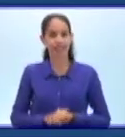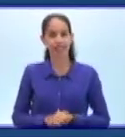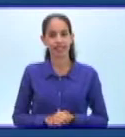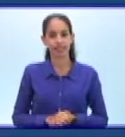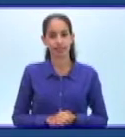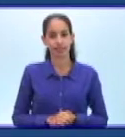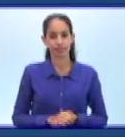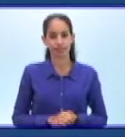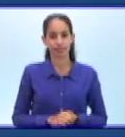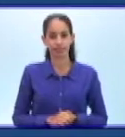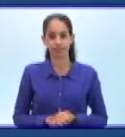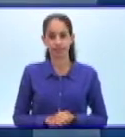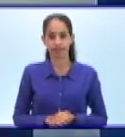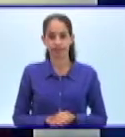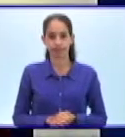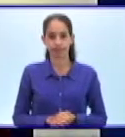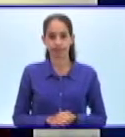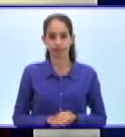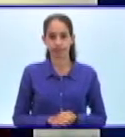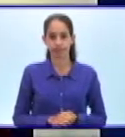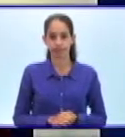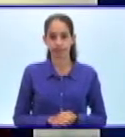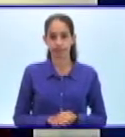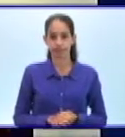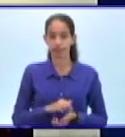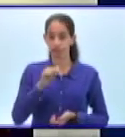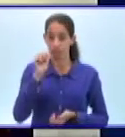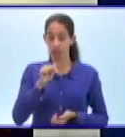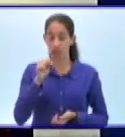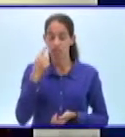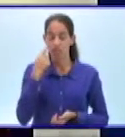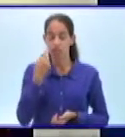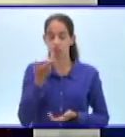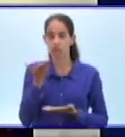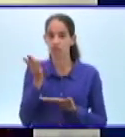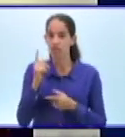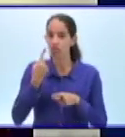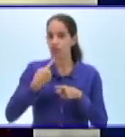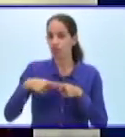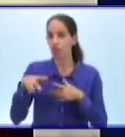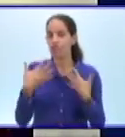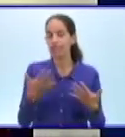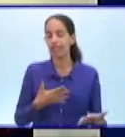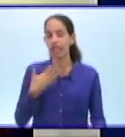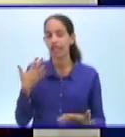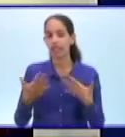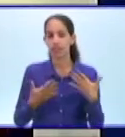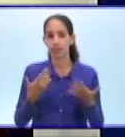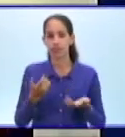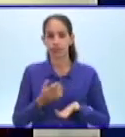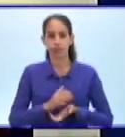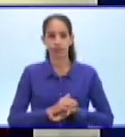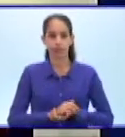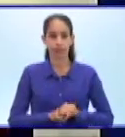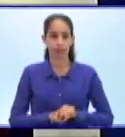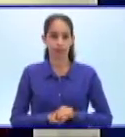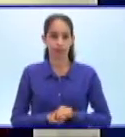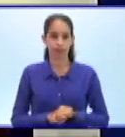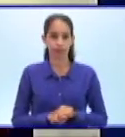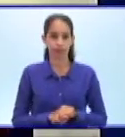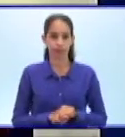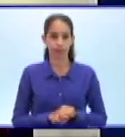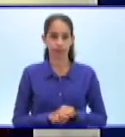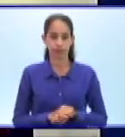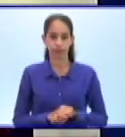Quisiera entonces pasar a los indicadores que están previamente establecidos para